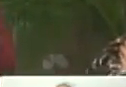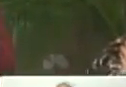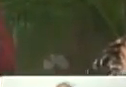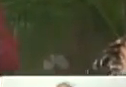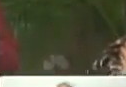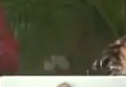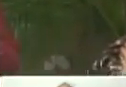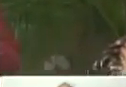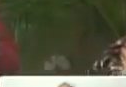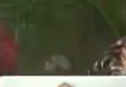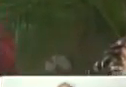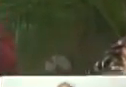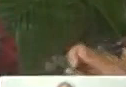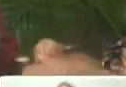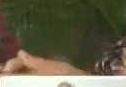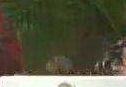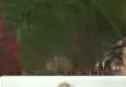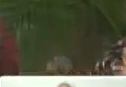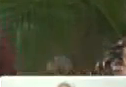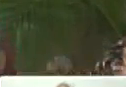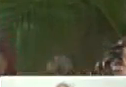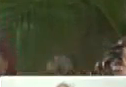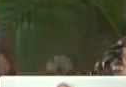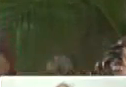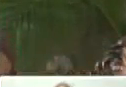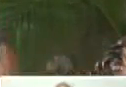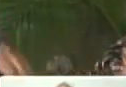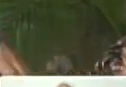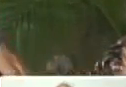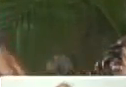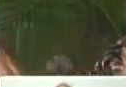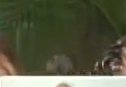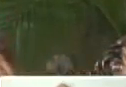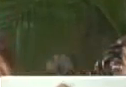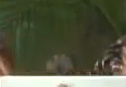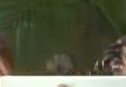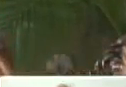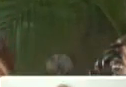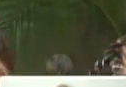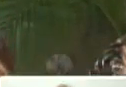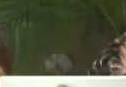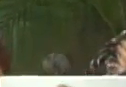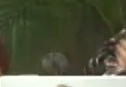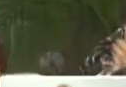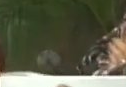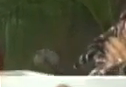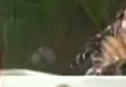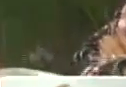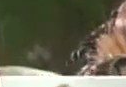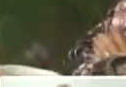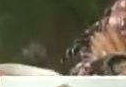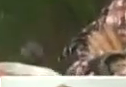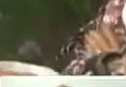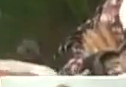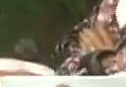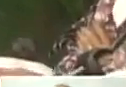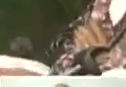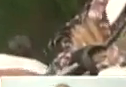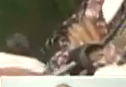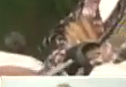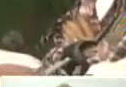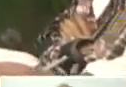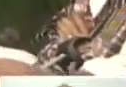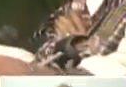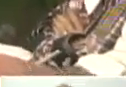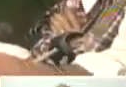del buró político de la Revolución bolivariana el alto mando político el buró político del partido